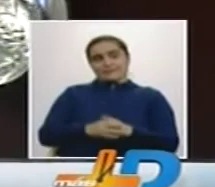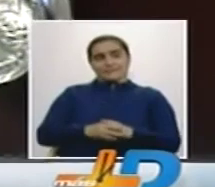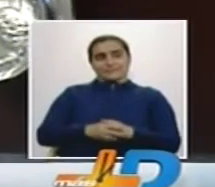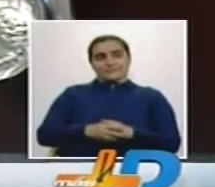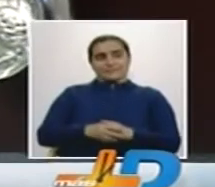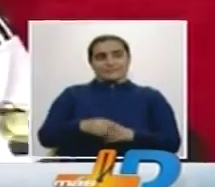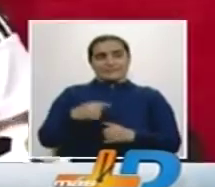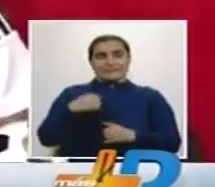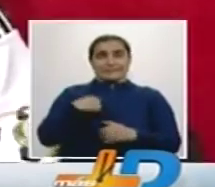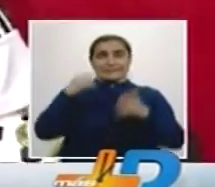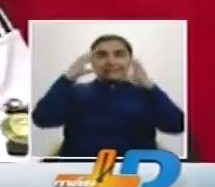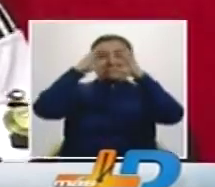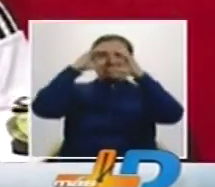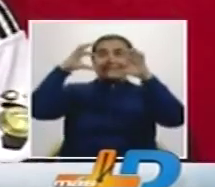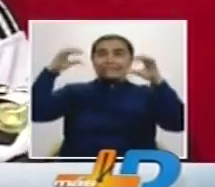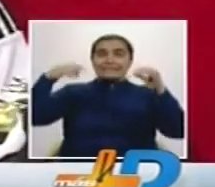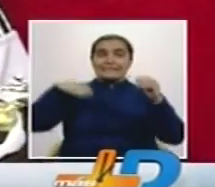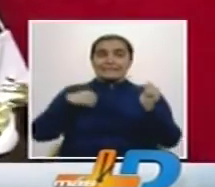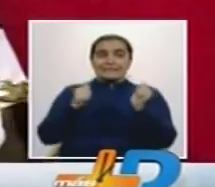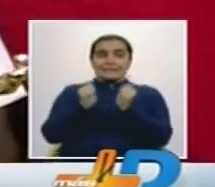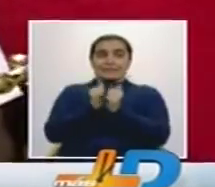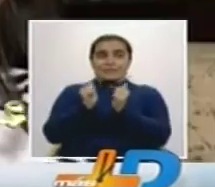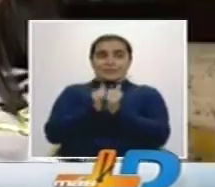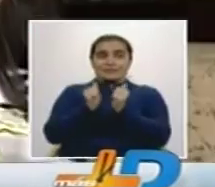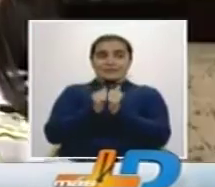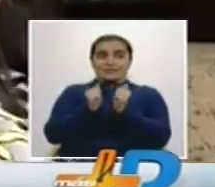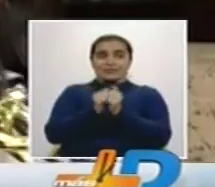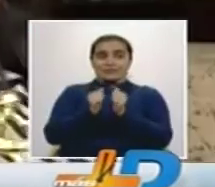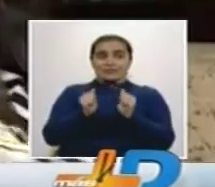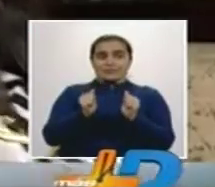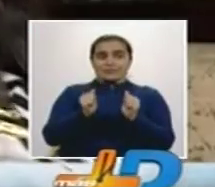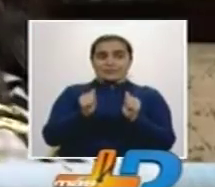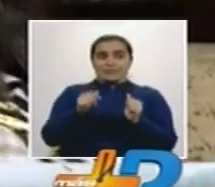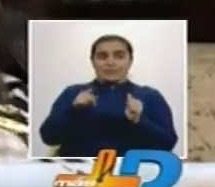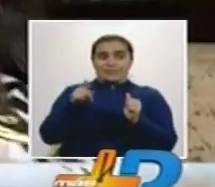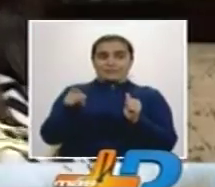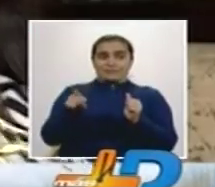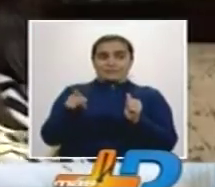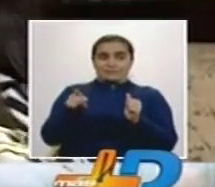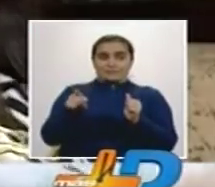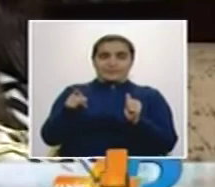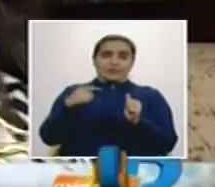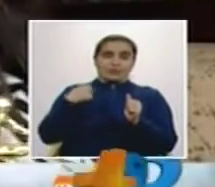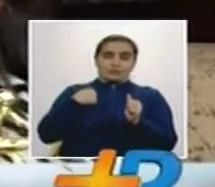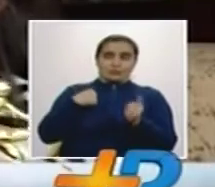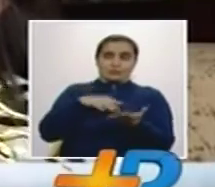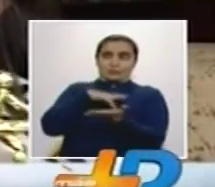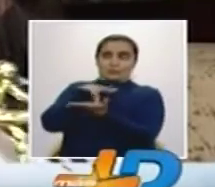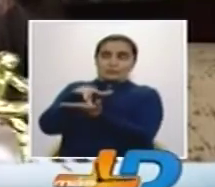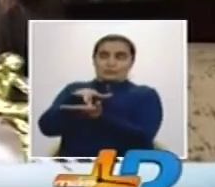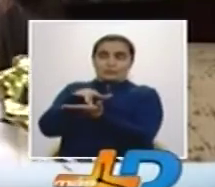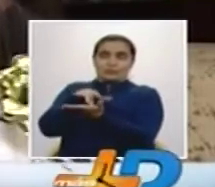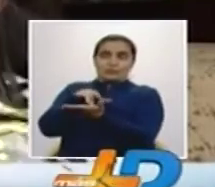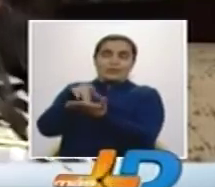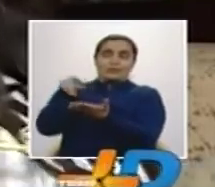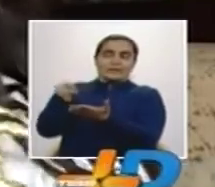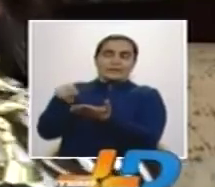mí jugando con mis compañeros ahí, porque ahí fuera la tierra que pisó